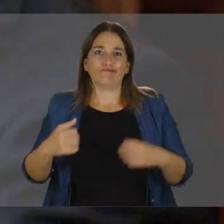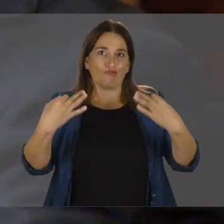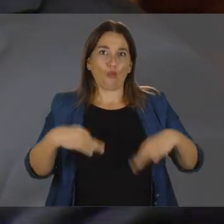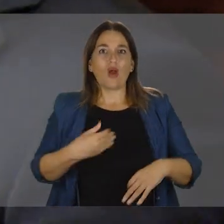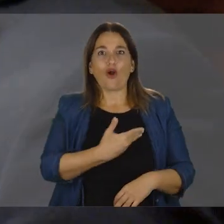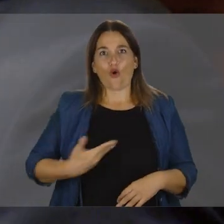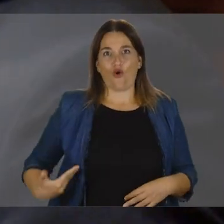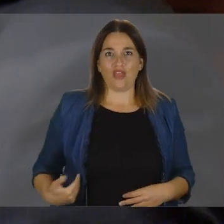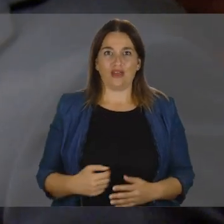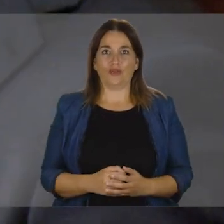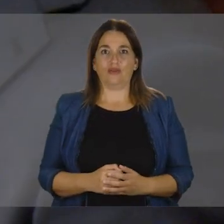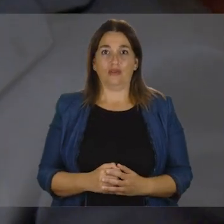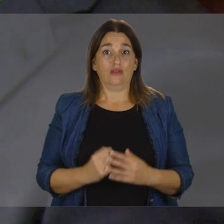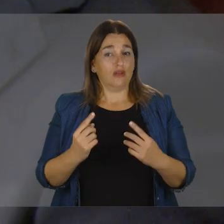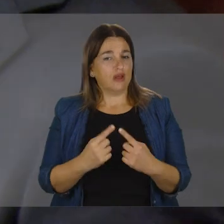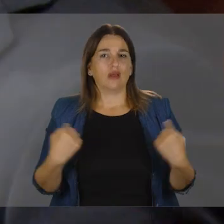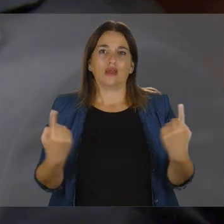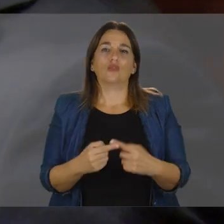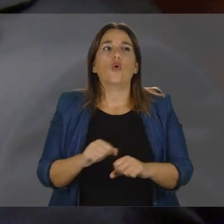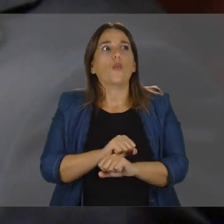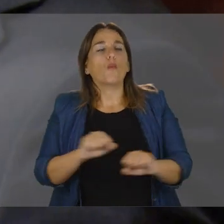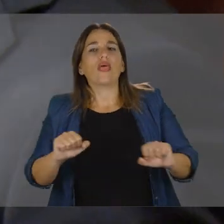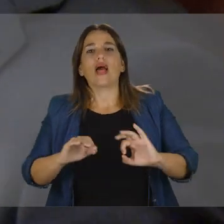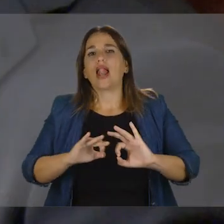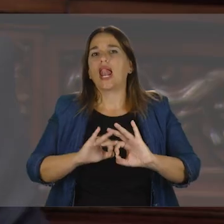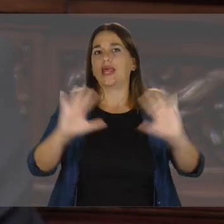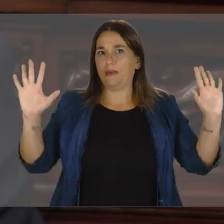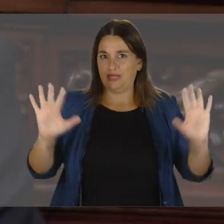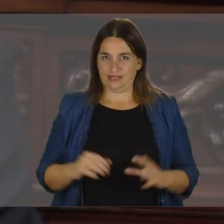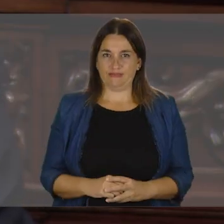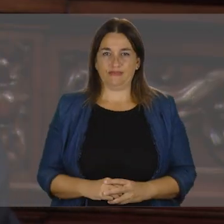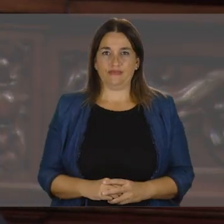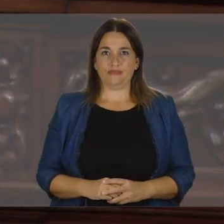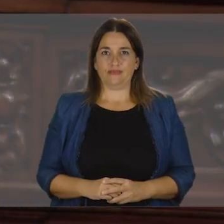gestión la existencia y el goce pleno de la libertad.